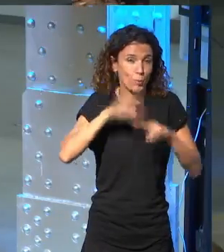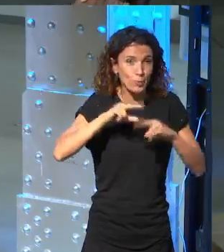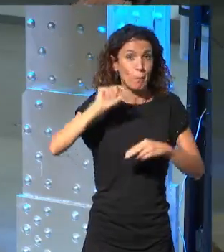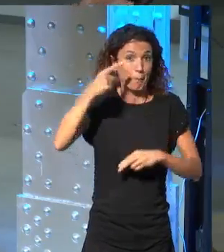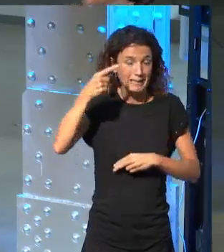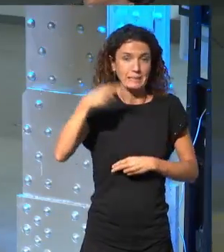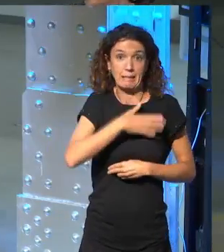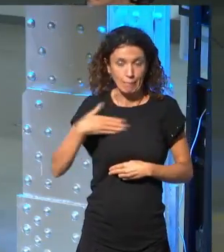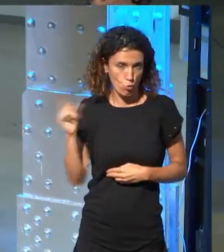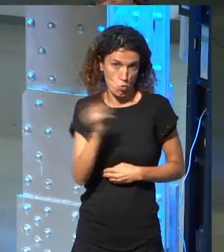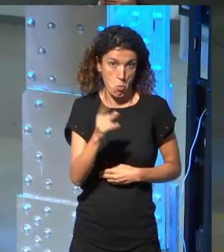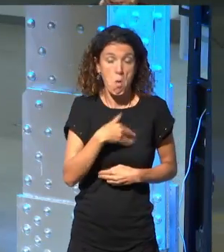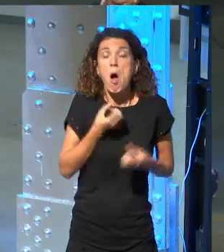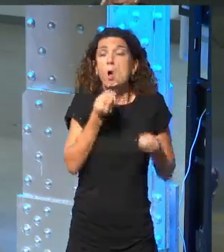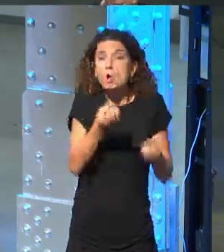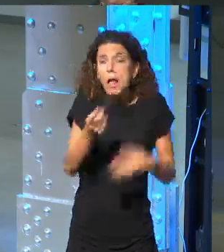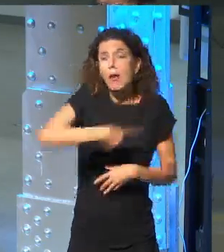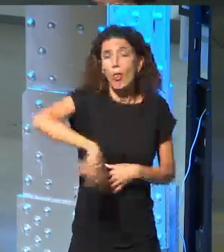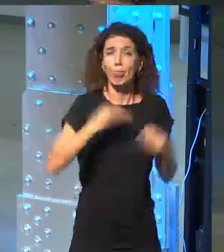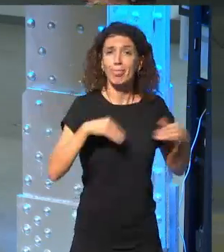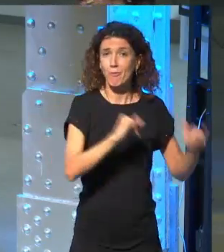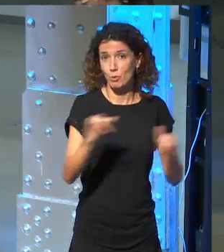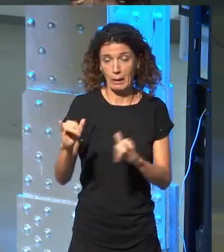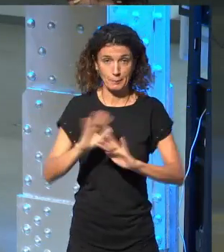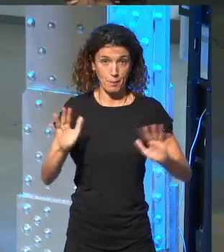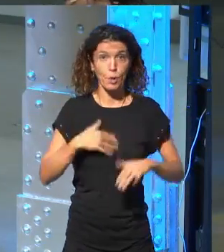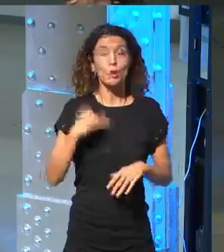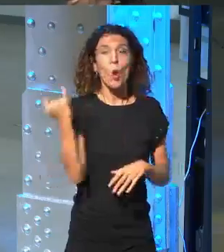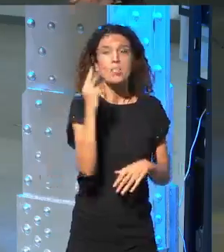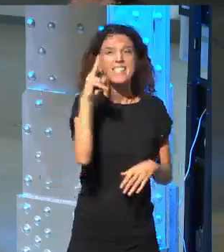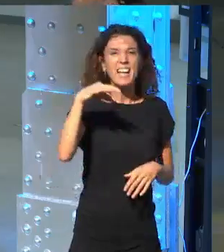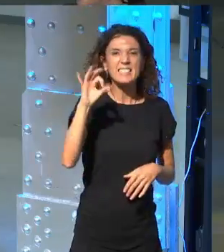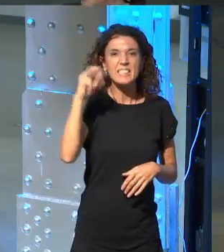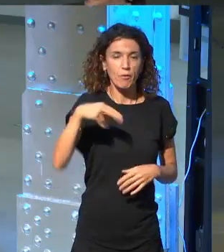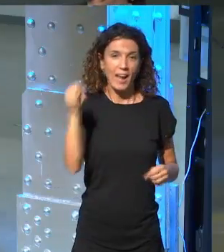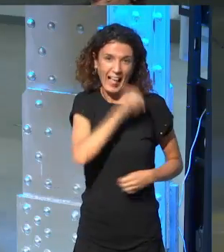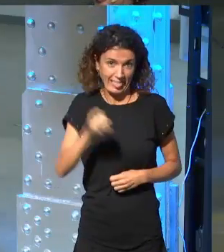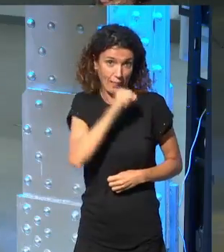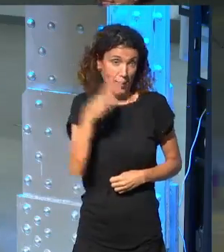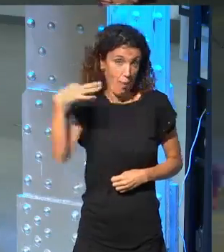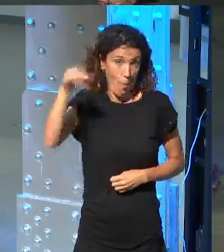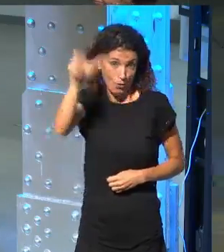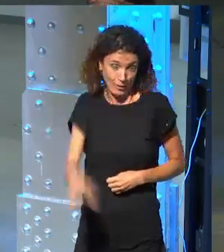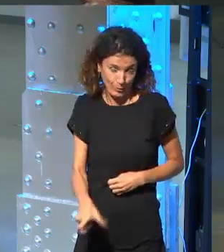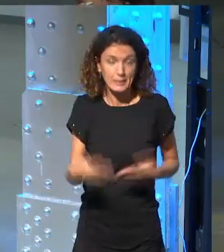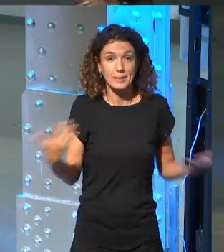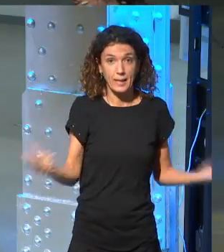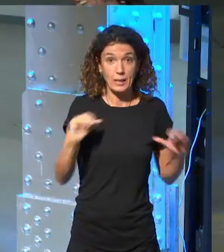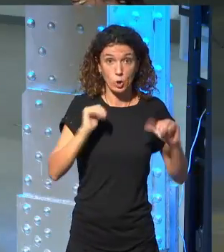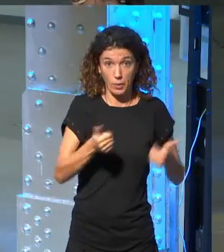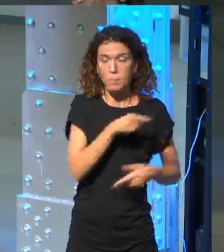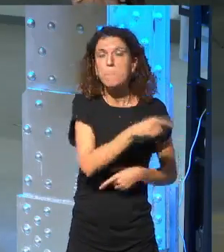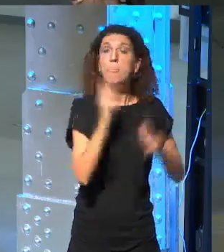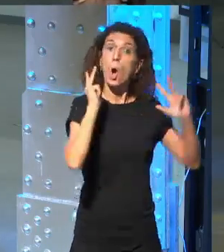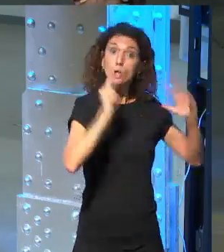o sea, dices, voy a contar algo y nos lo vamos a pasar bien. Eso lo hace Justin Bieber, por ejemplo. Eso sí, claro, claro. Entonces, tú estabas